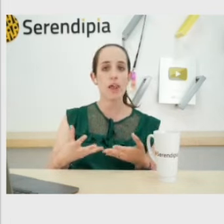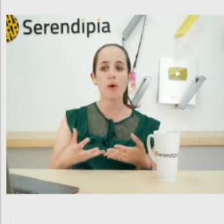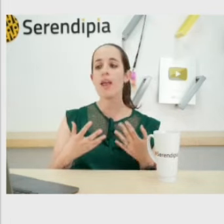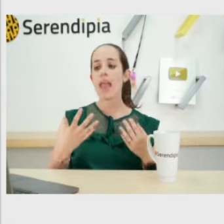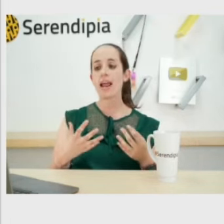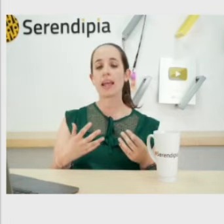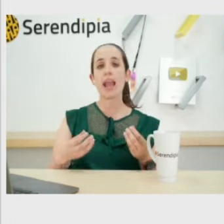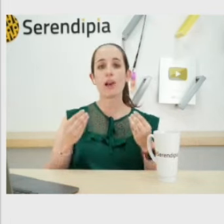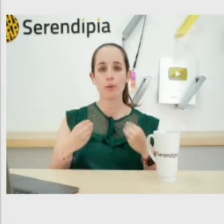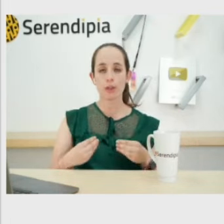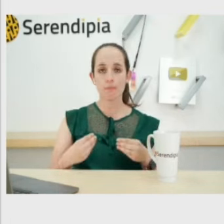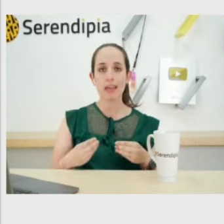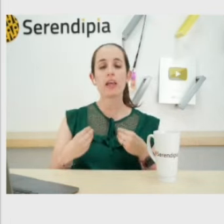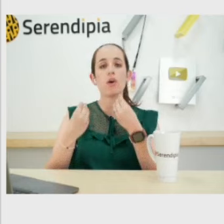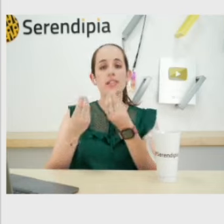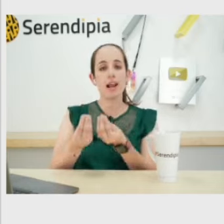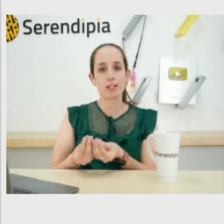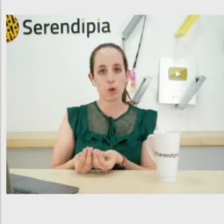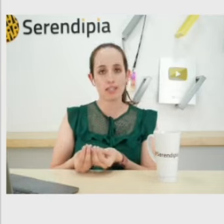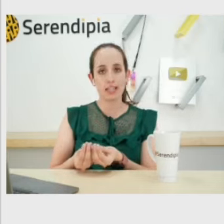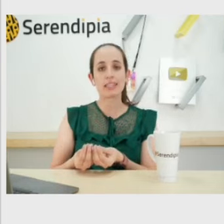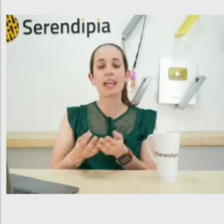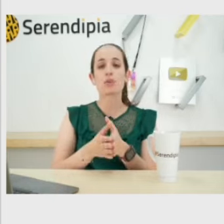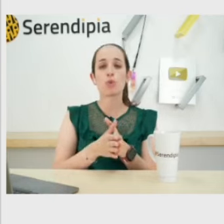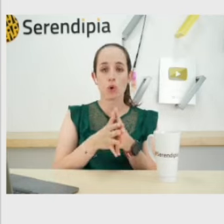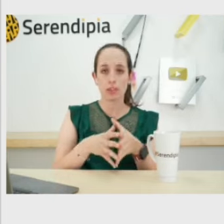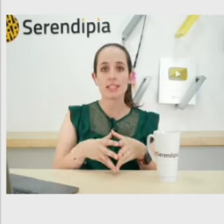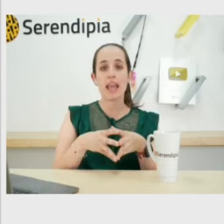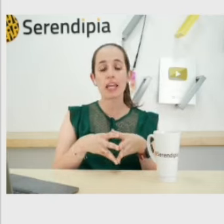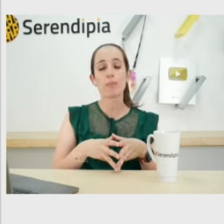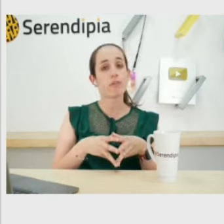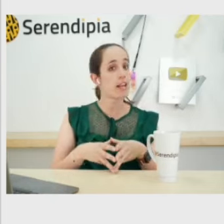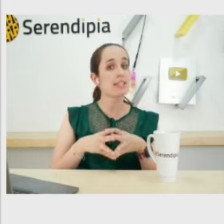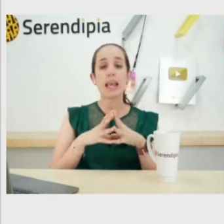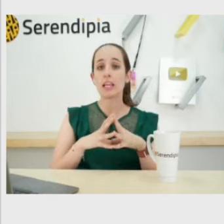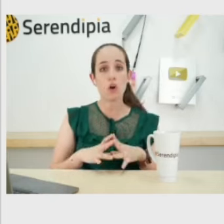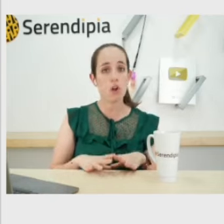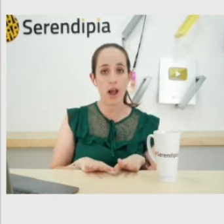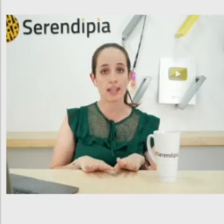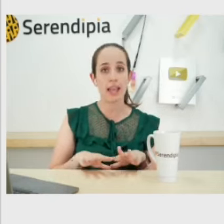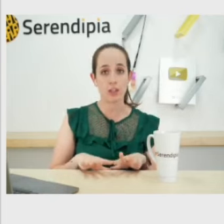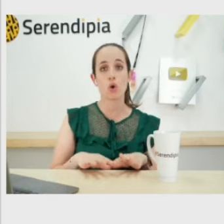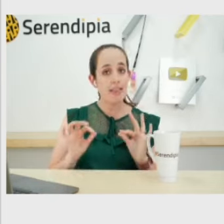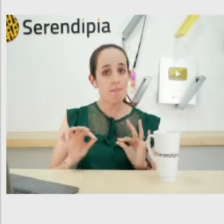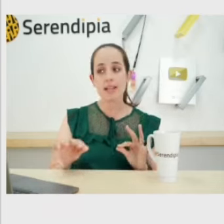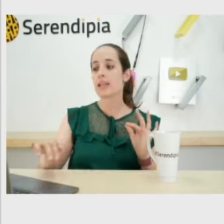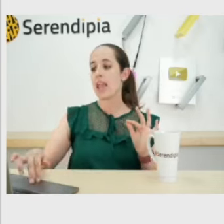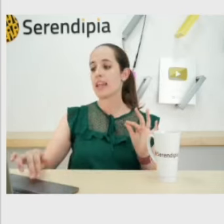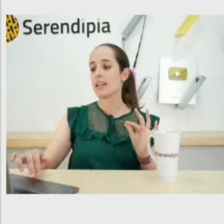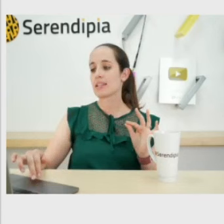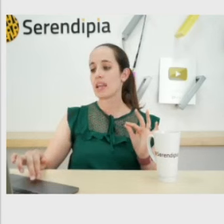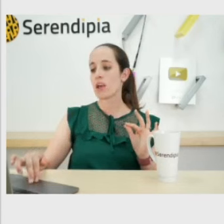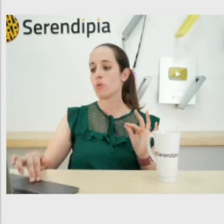sea, el acuerdo era que el gobierno de México hiciera las pruebas genéticas junto con este equipo forense y no lo han hecho.